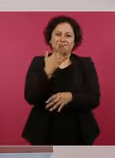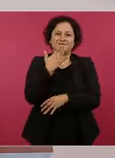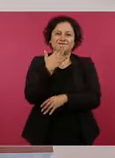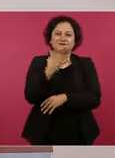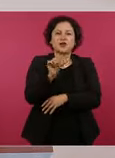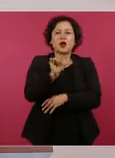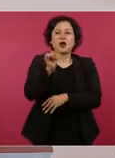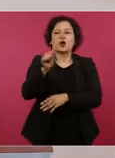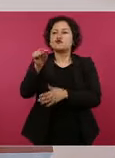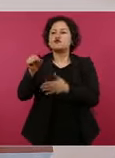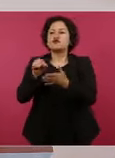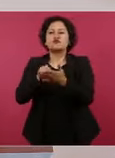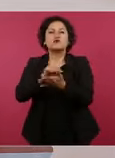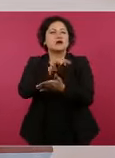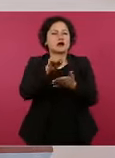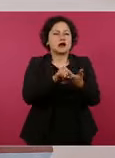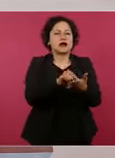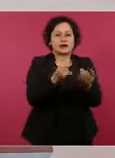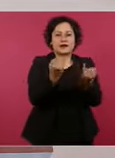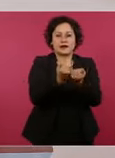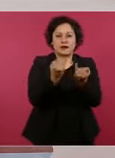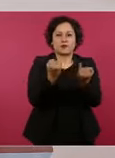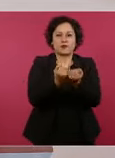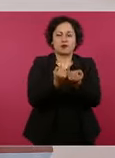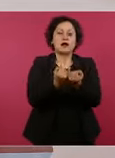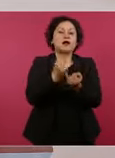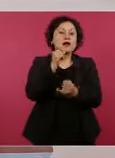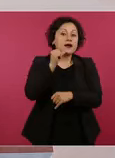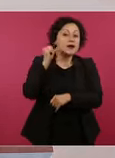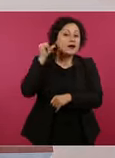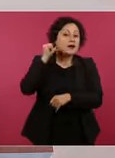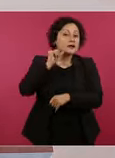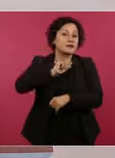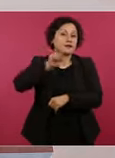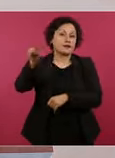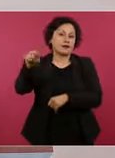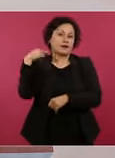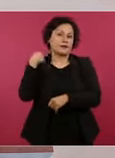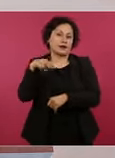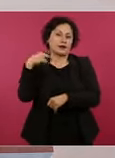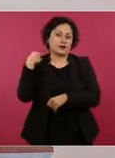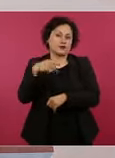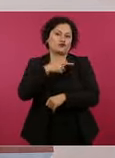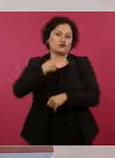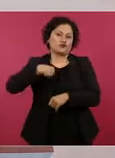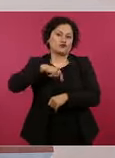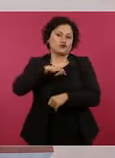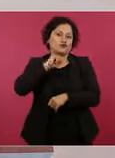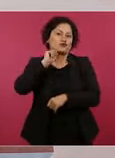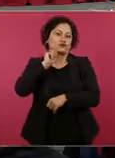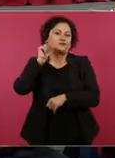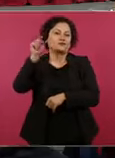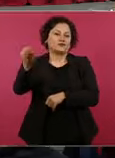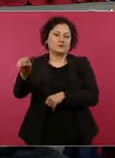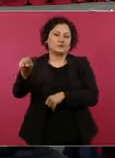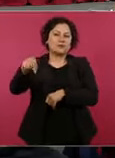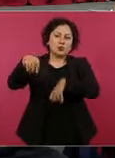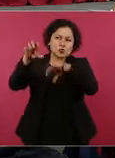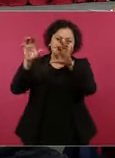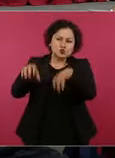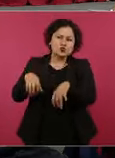llovió. Estuvimos ayer en Veracruz y llovió poco, pero